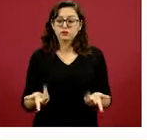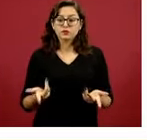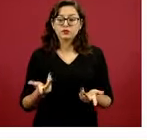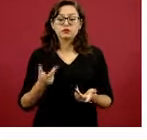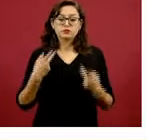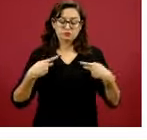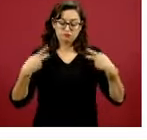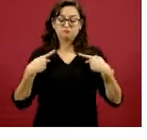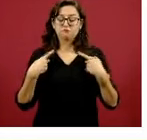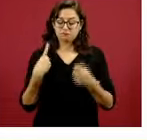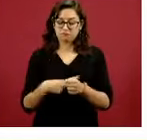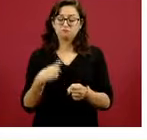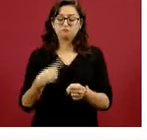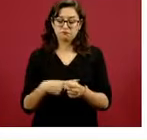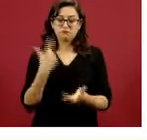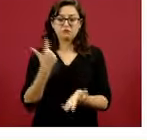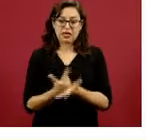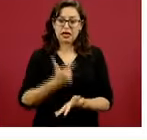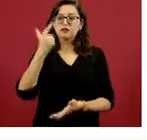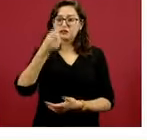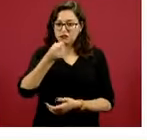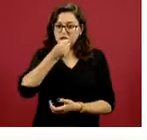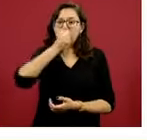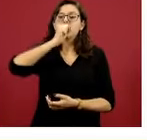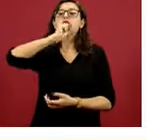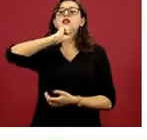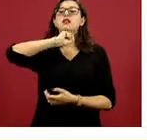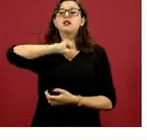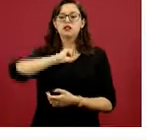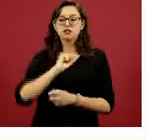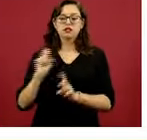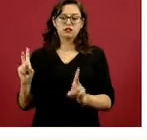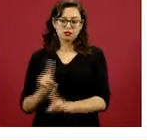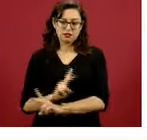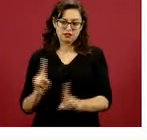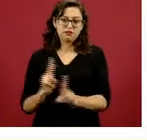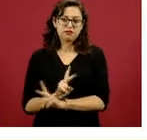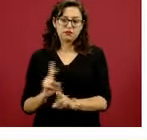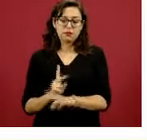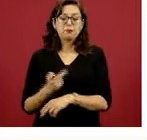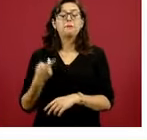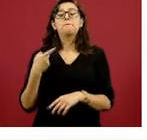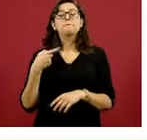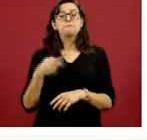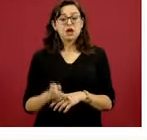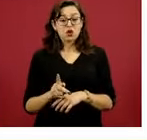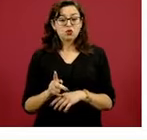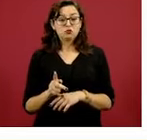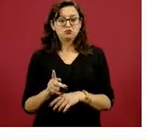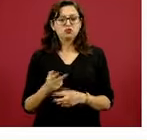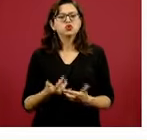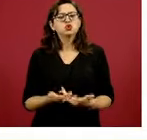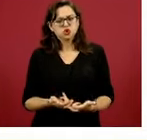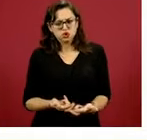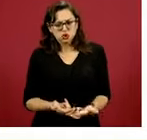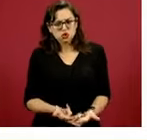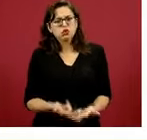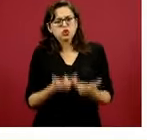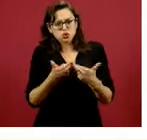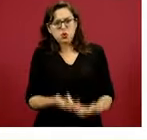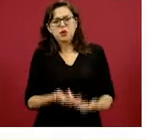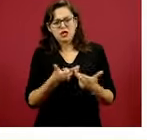por pacientes con intubados en un estado de mayor gravedad, pero aún así tienen todavía un